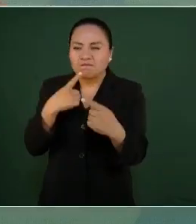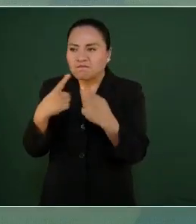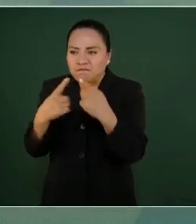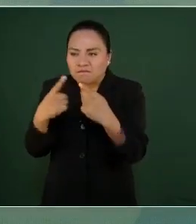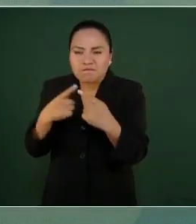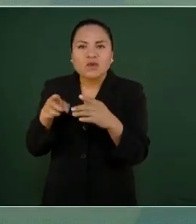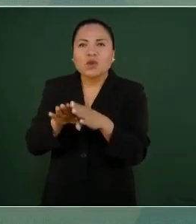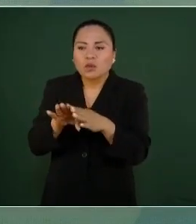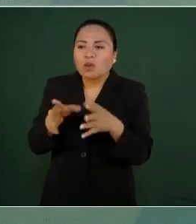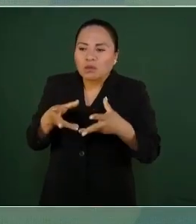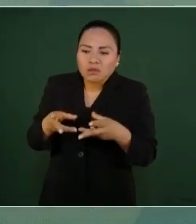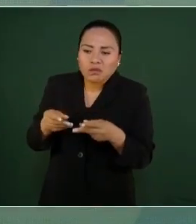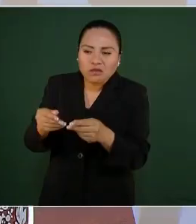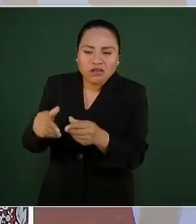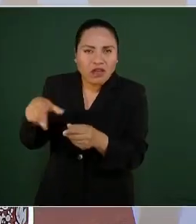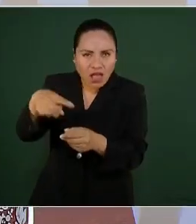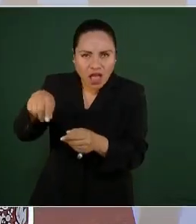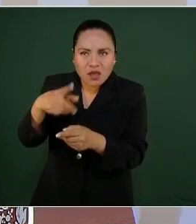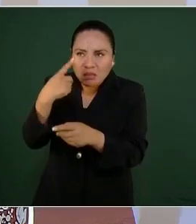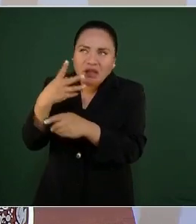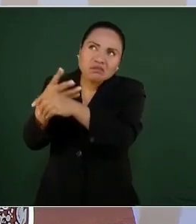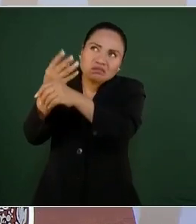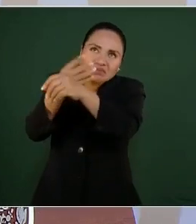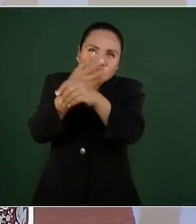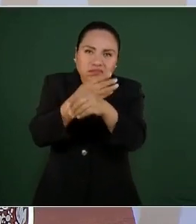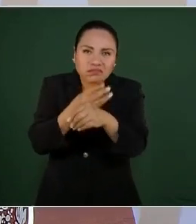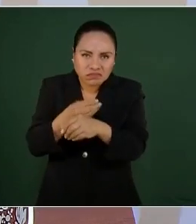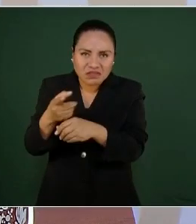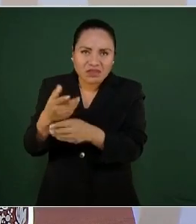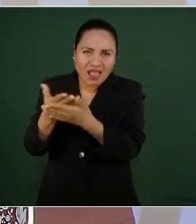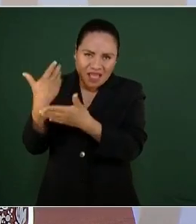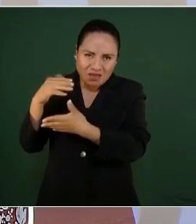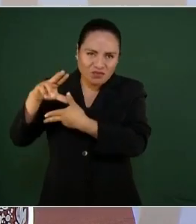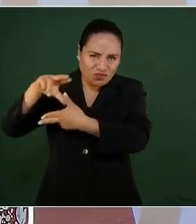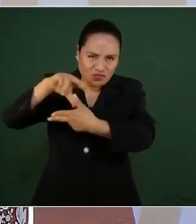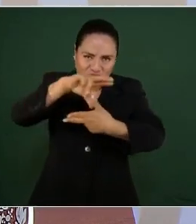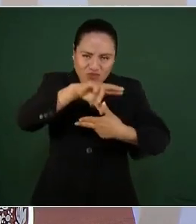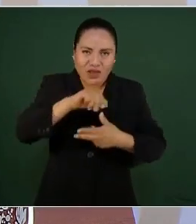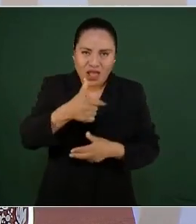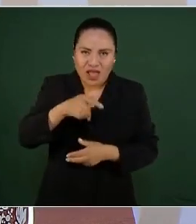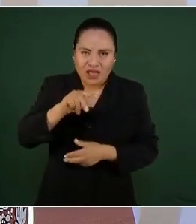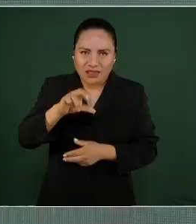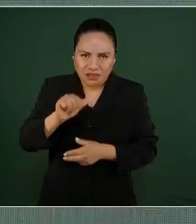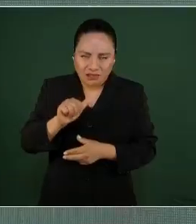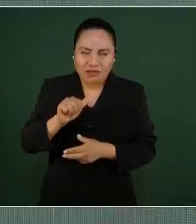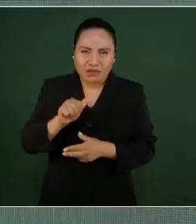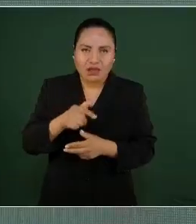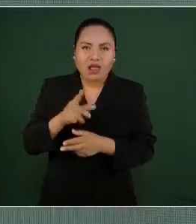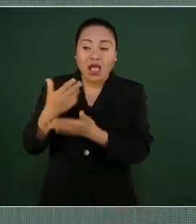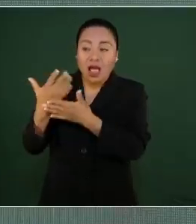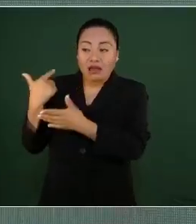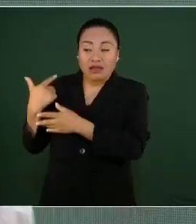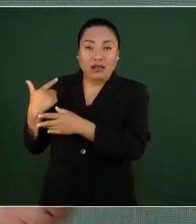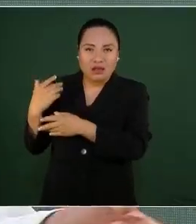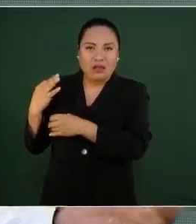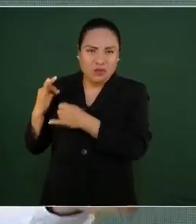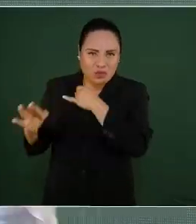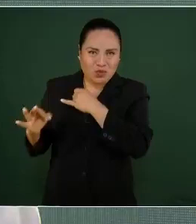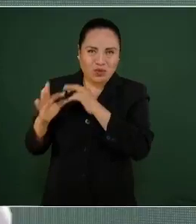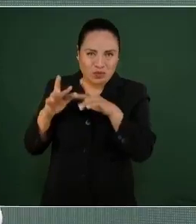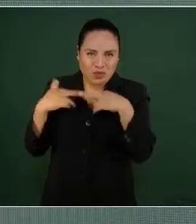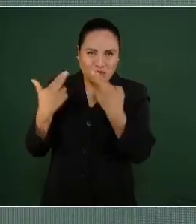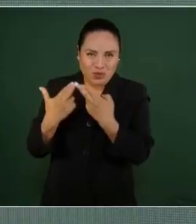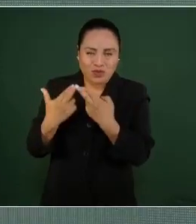les ayudó bastante. Y en la última reunión que tuvimos quedamos